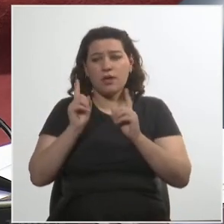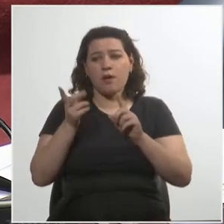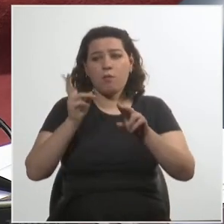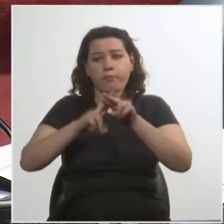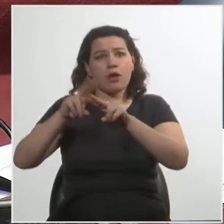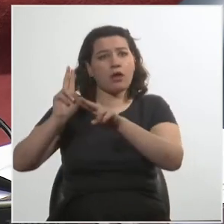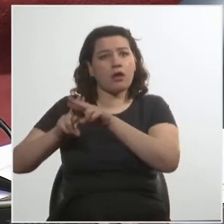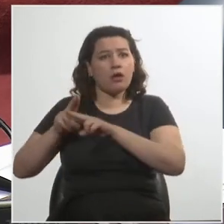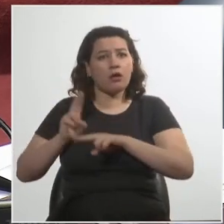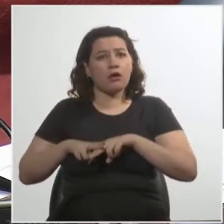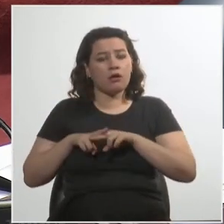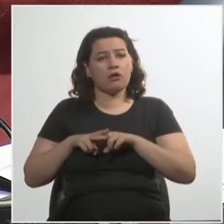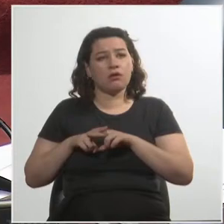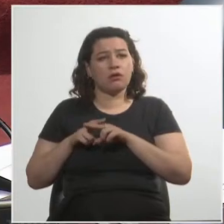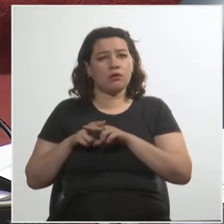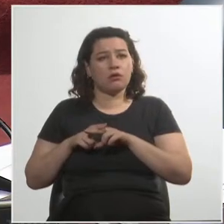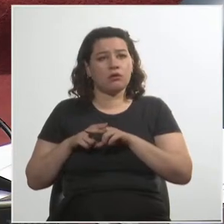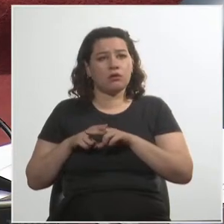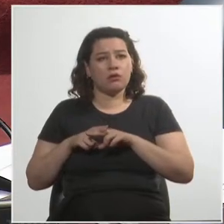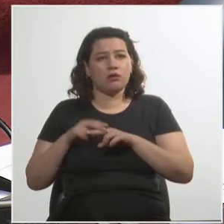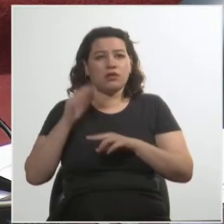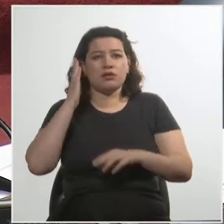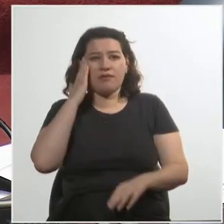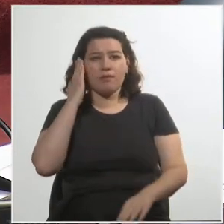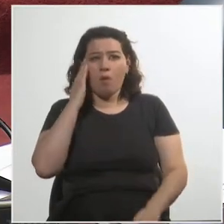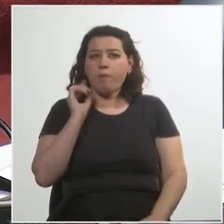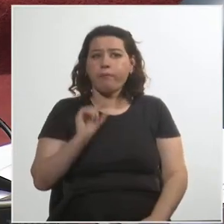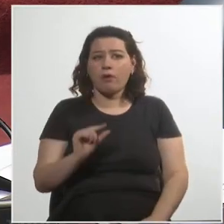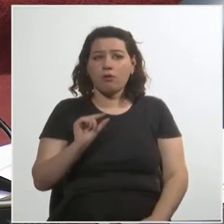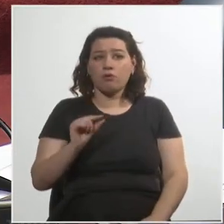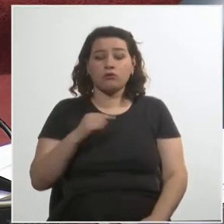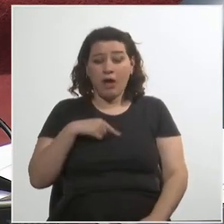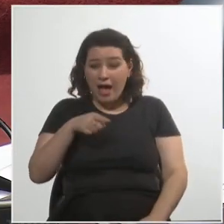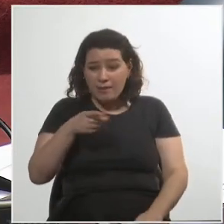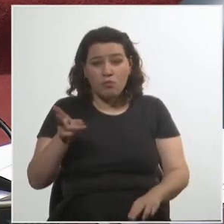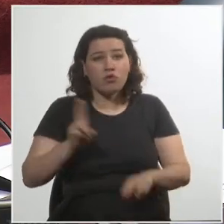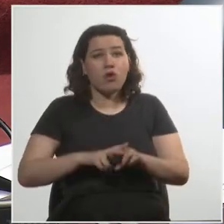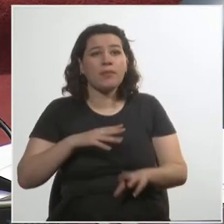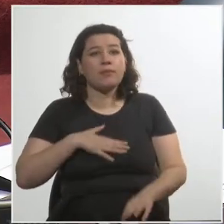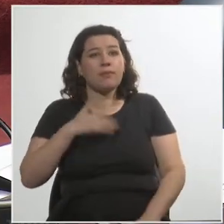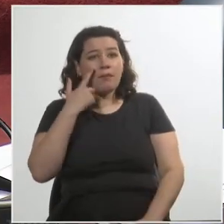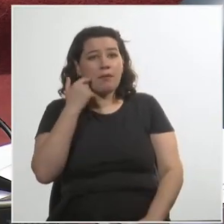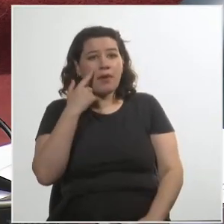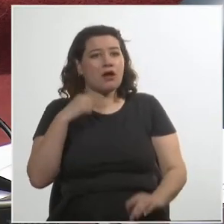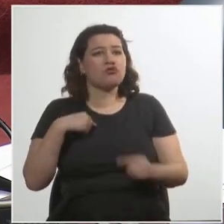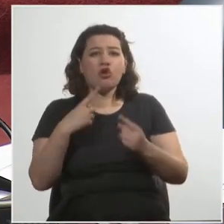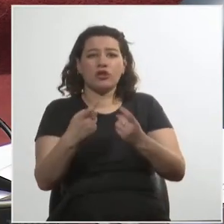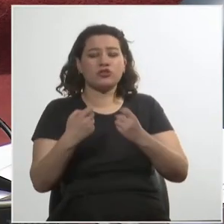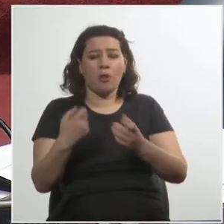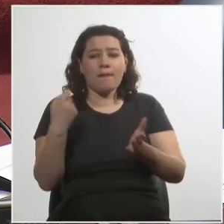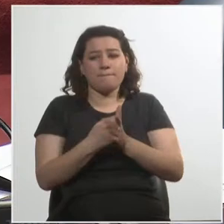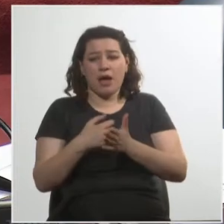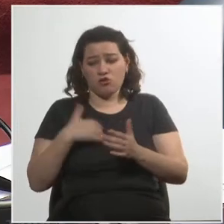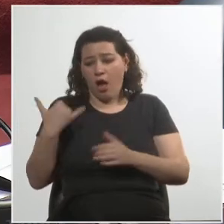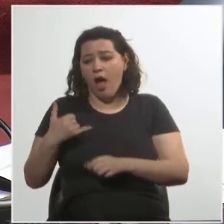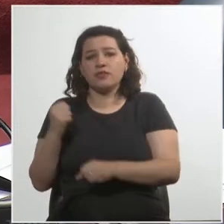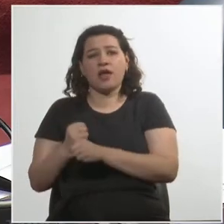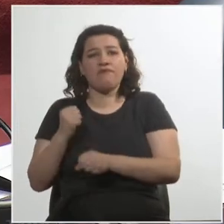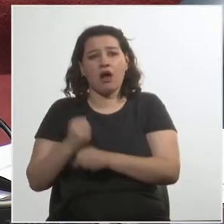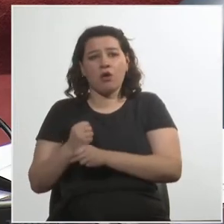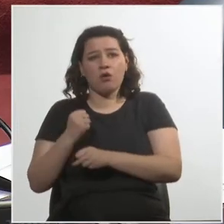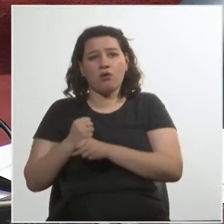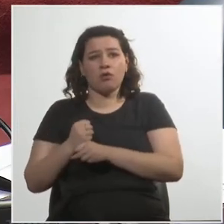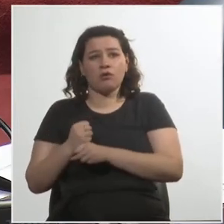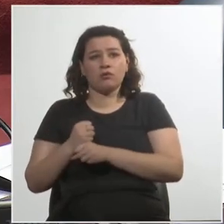colegas se sabe poco yo perdí mi padre ahí yo no necesito ninguna reparación económica tengo trabajo y una